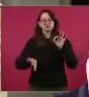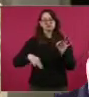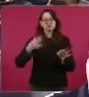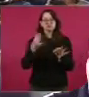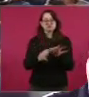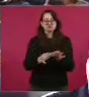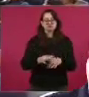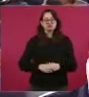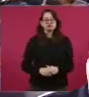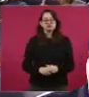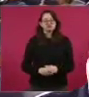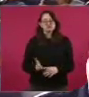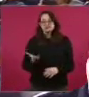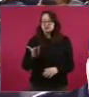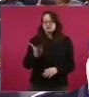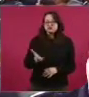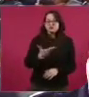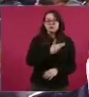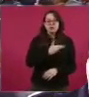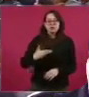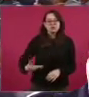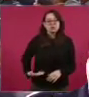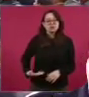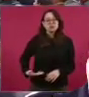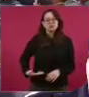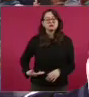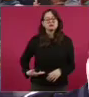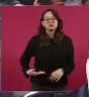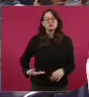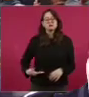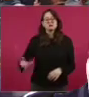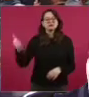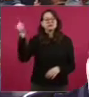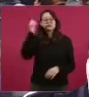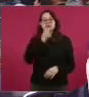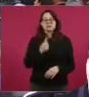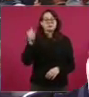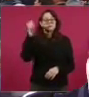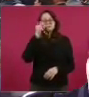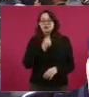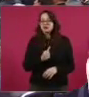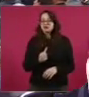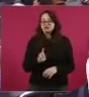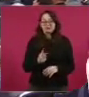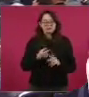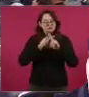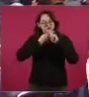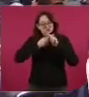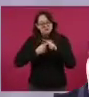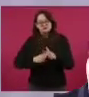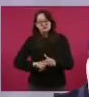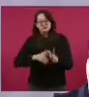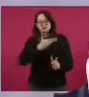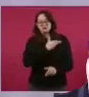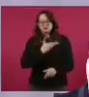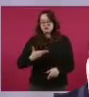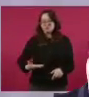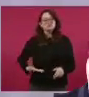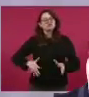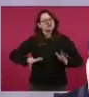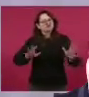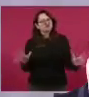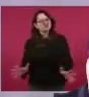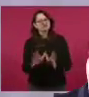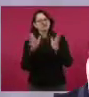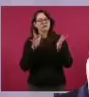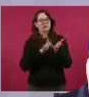presidente, desde el primer día diste esta muestra de simpatía para nuestros deportistas, marcando